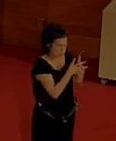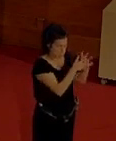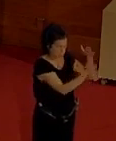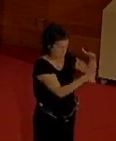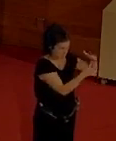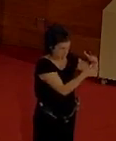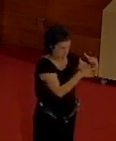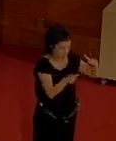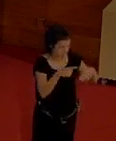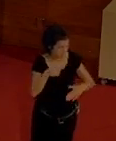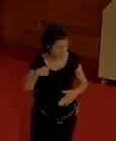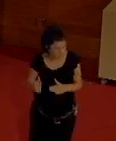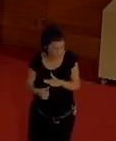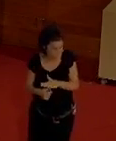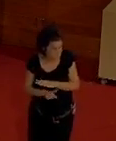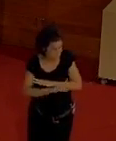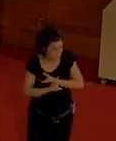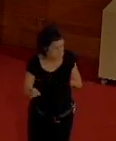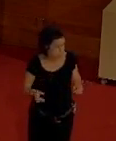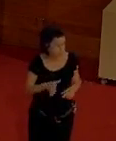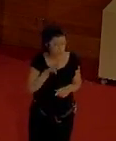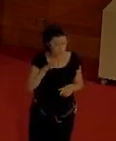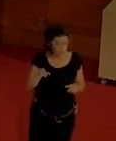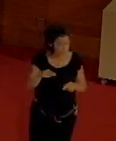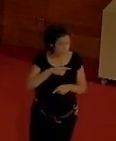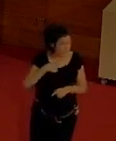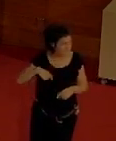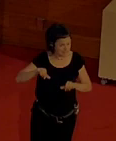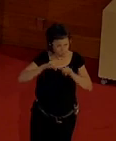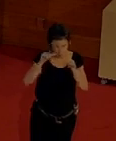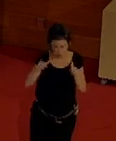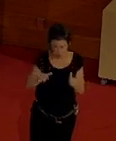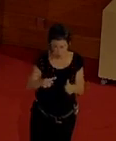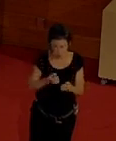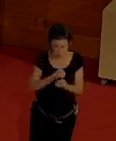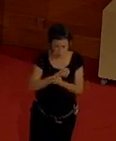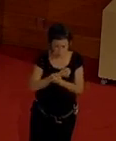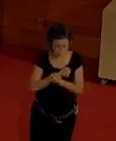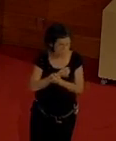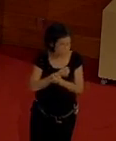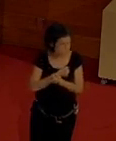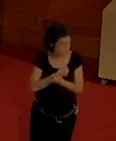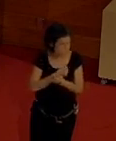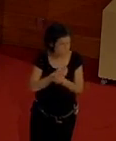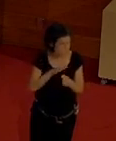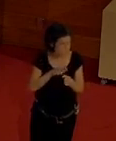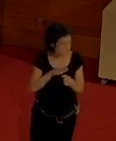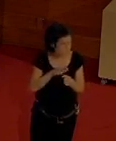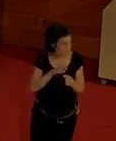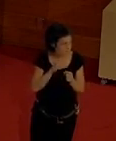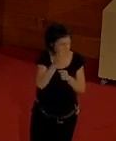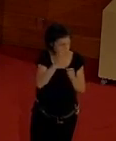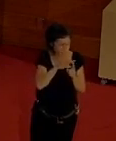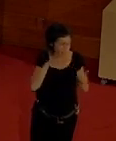súbito de china porque lo de China es un modelo brutal tanto en términos de bienestar como en términos de seguridad